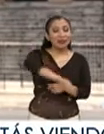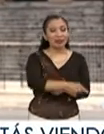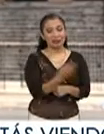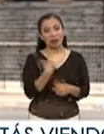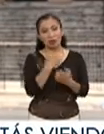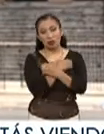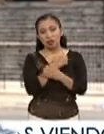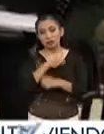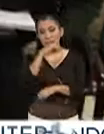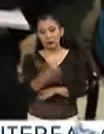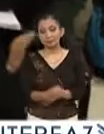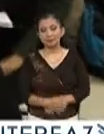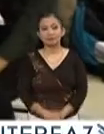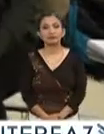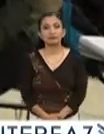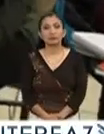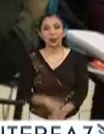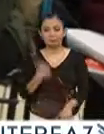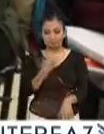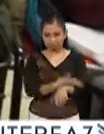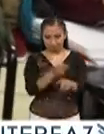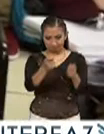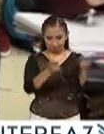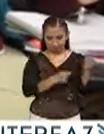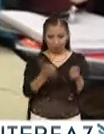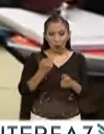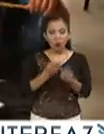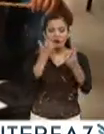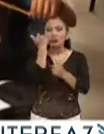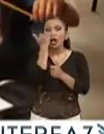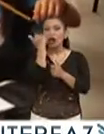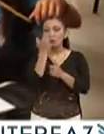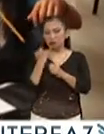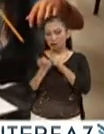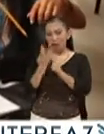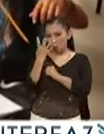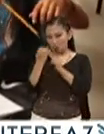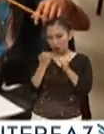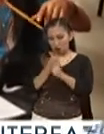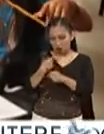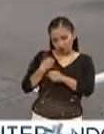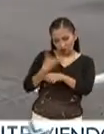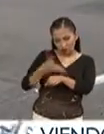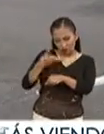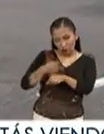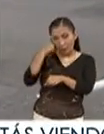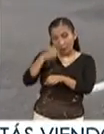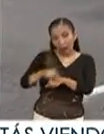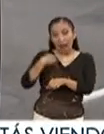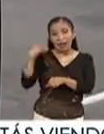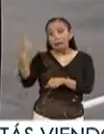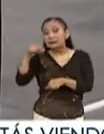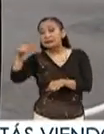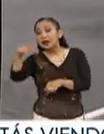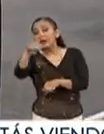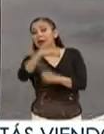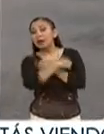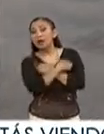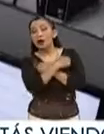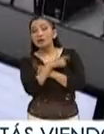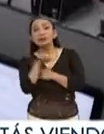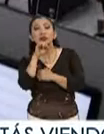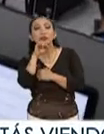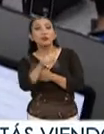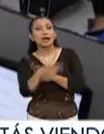que tendría la educación obligatoria. La regulación de matrícula que realizaron durante los últimos 4 años sirvió para cubrir las necesidades de educación